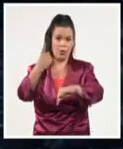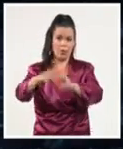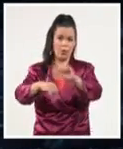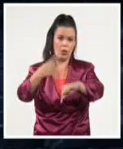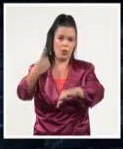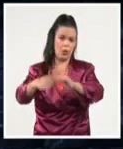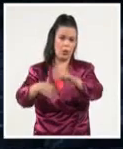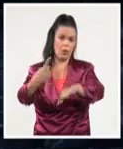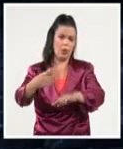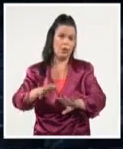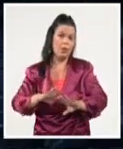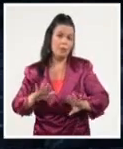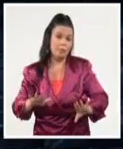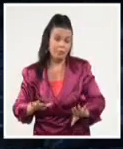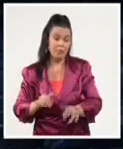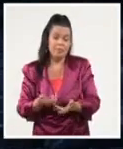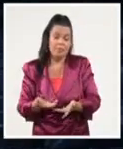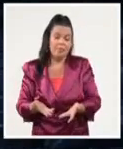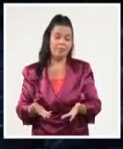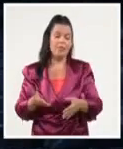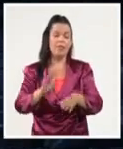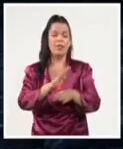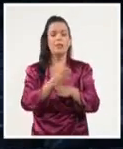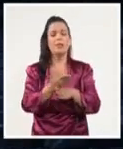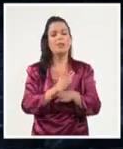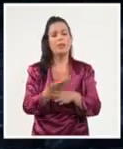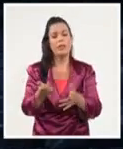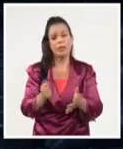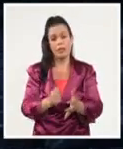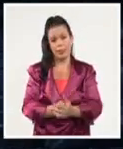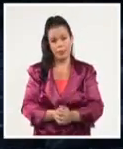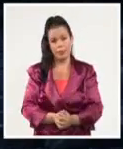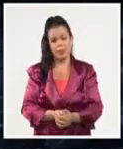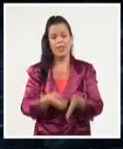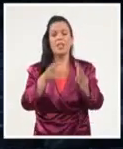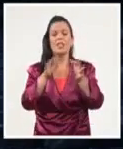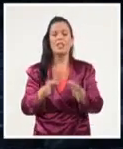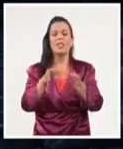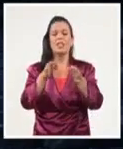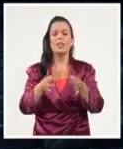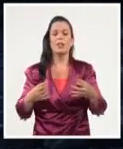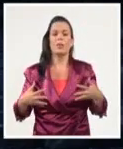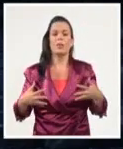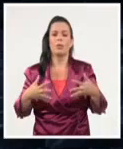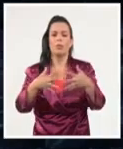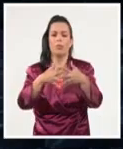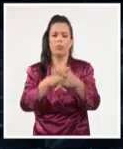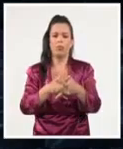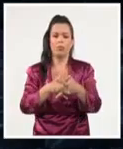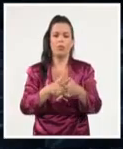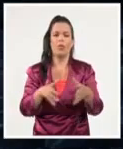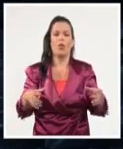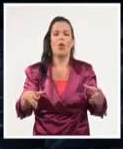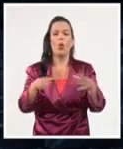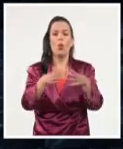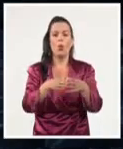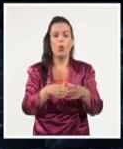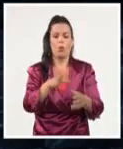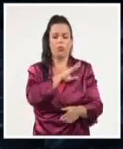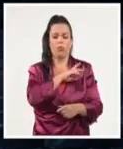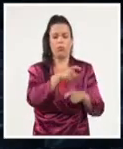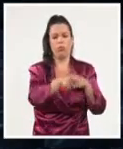gobernanza. ¿Qué decir entonces de algo mucho más rojo? Siempre asociado a guerrillas comunistas